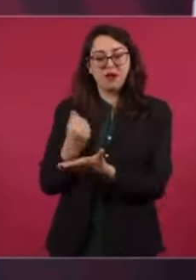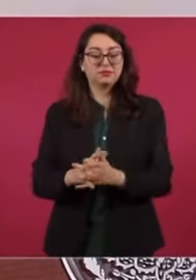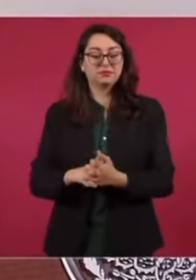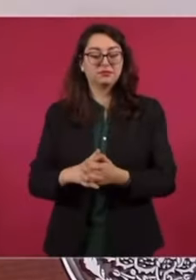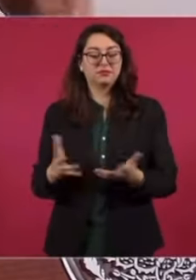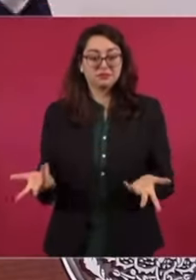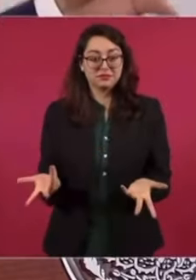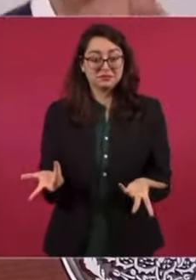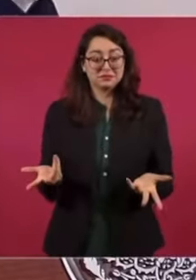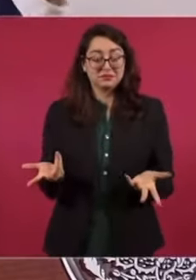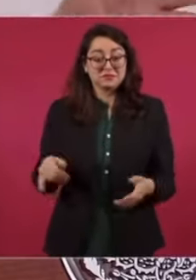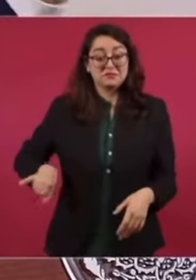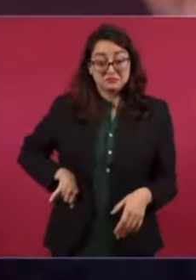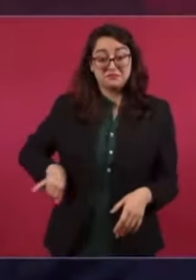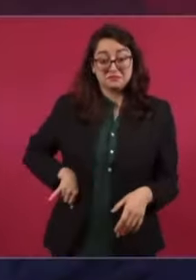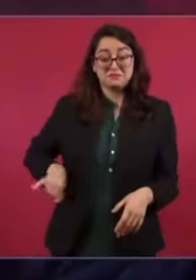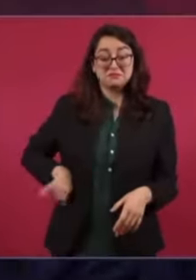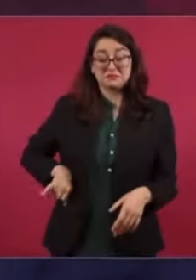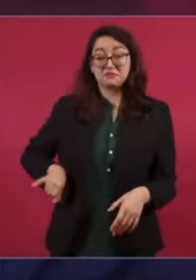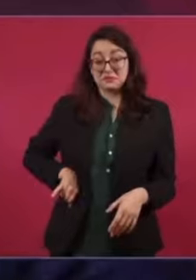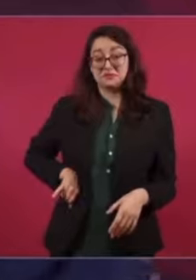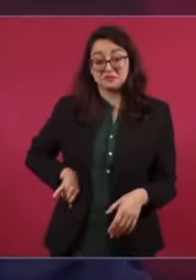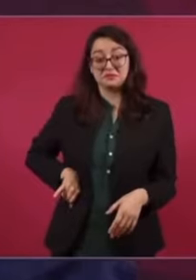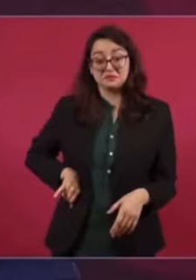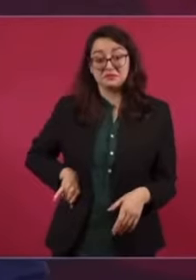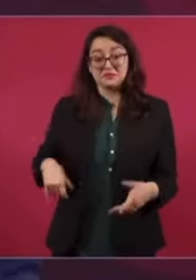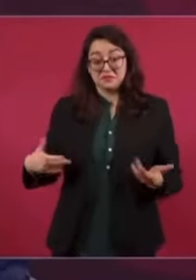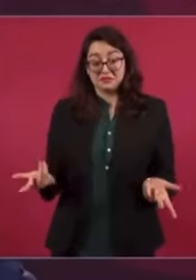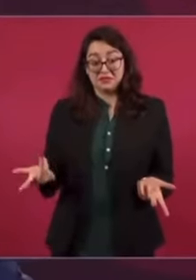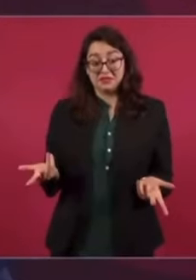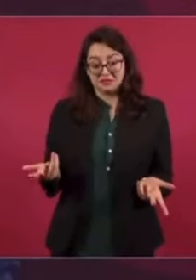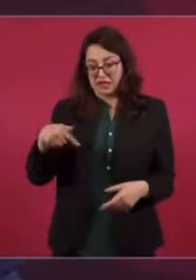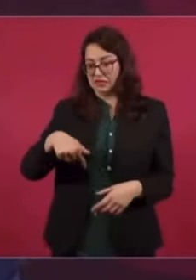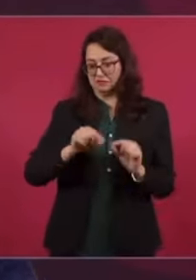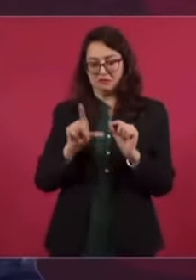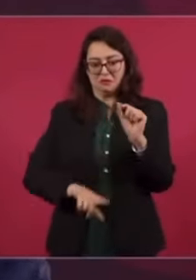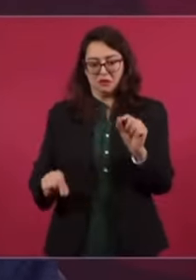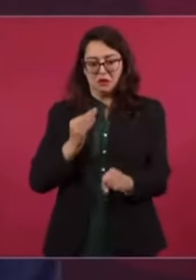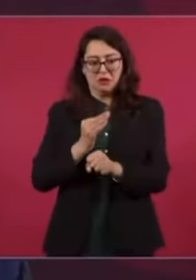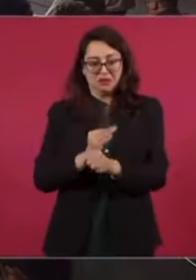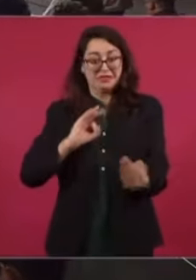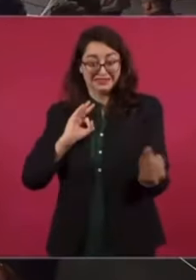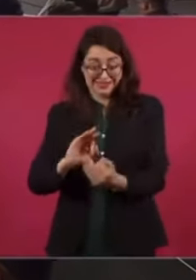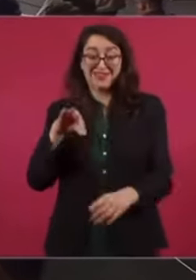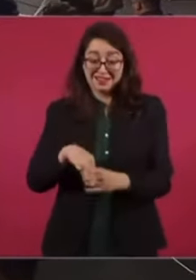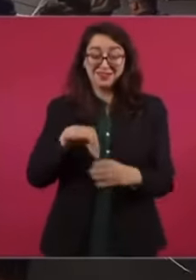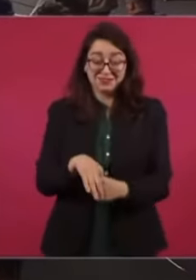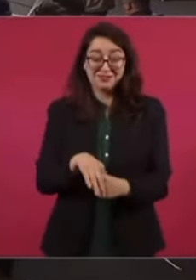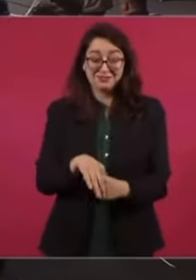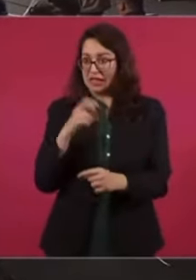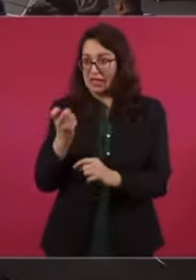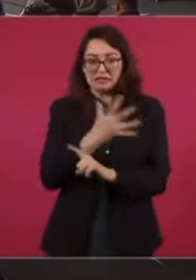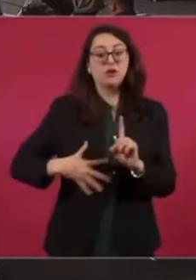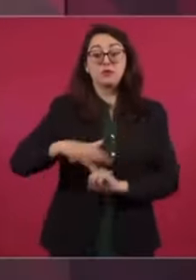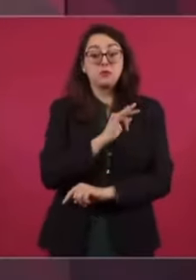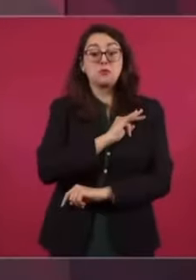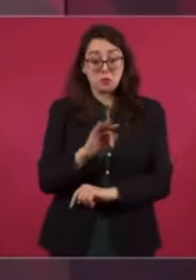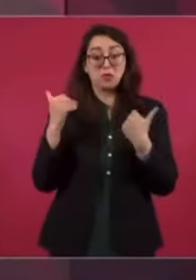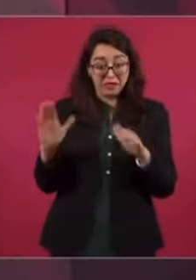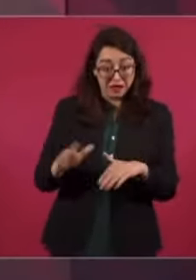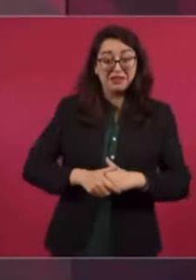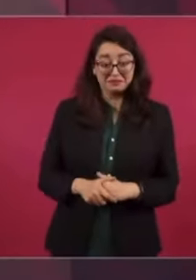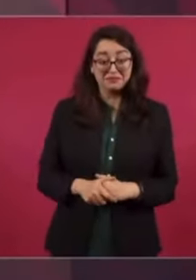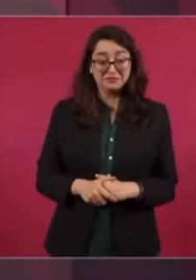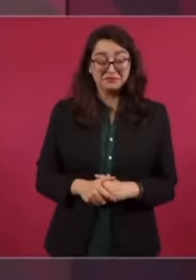provecho. Todo esto es interesante que se sepa, porque estamos viviendo en tiempos de elección.